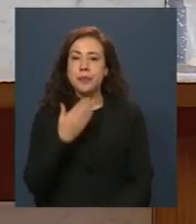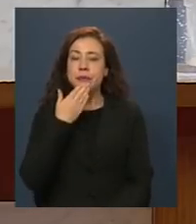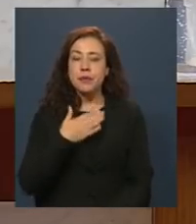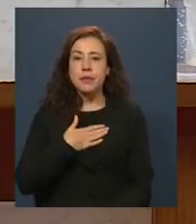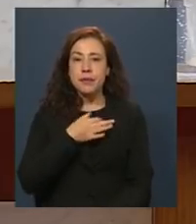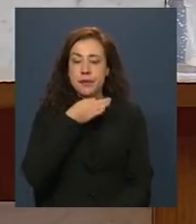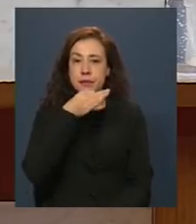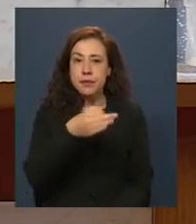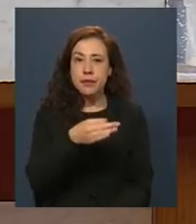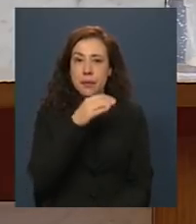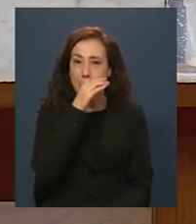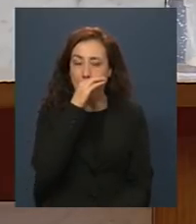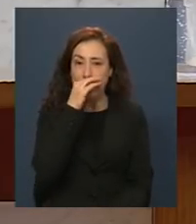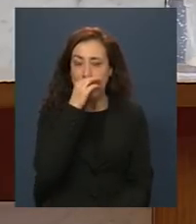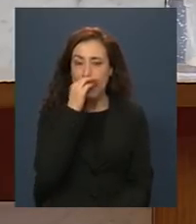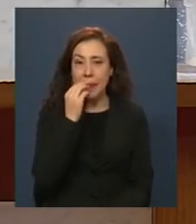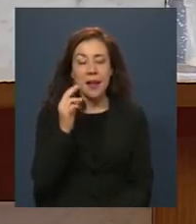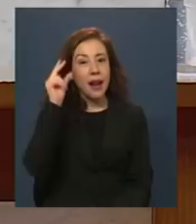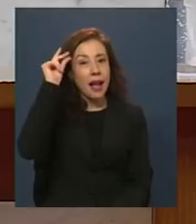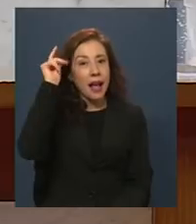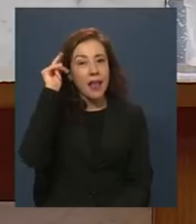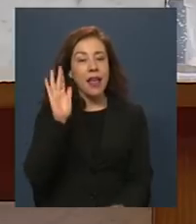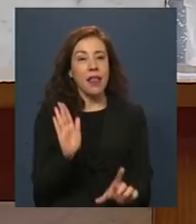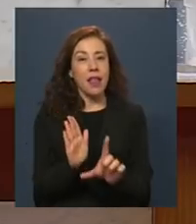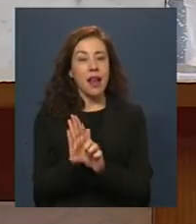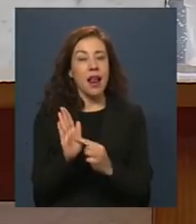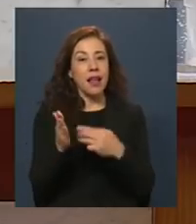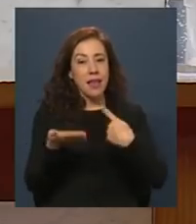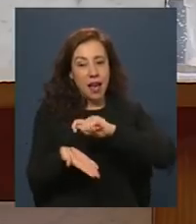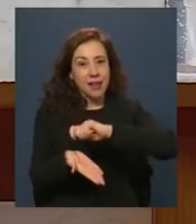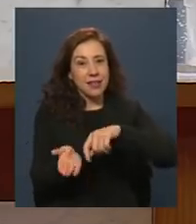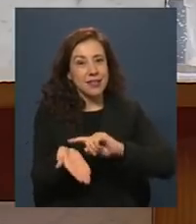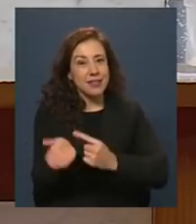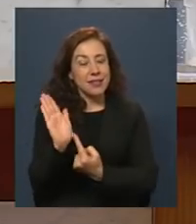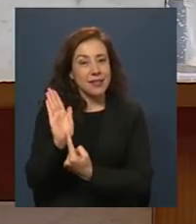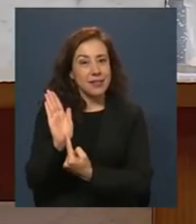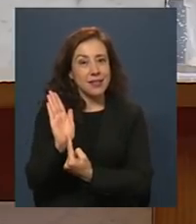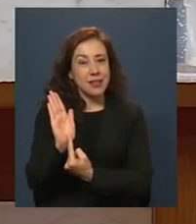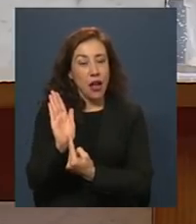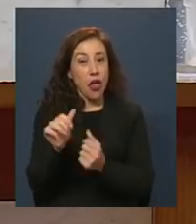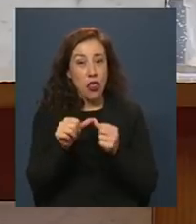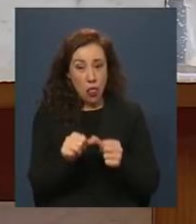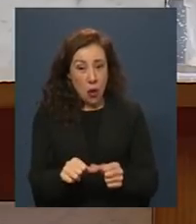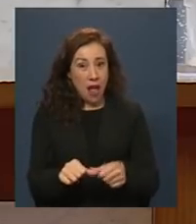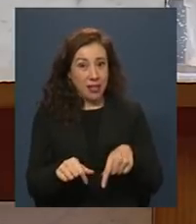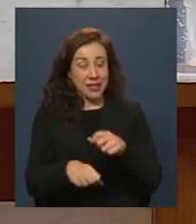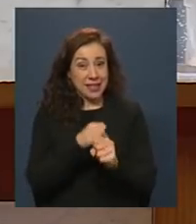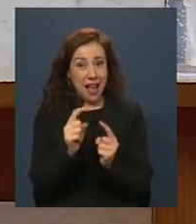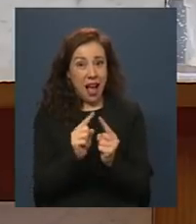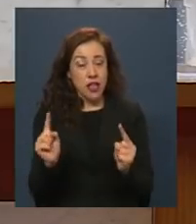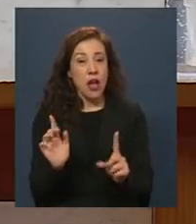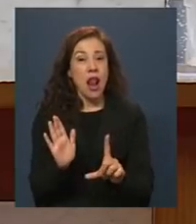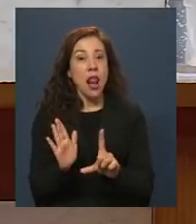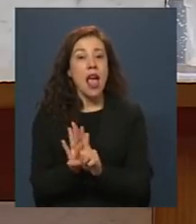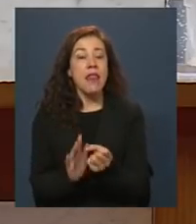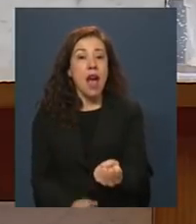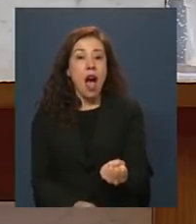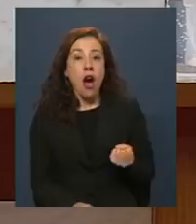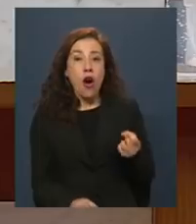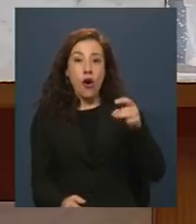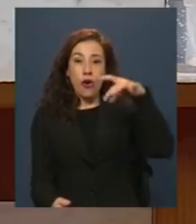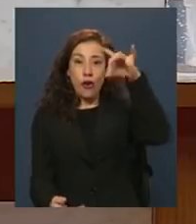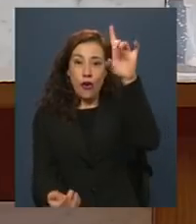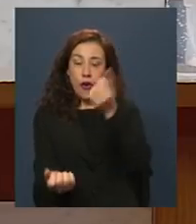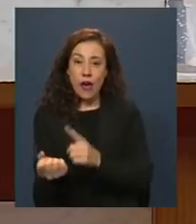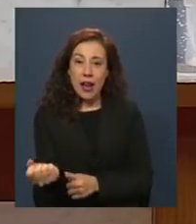destacar, dentro de las iniciativas legales promulgadas durante este periodo, la Ley de Eficiencia Energética,